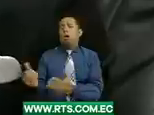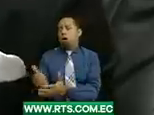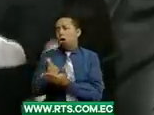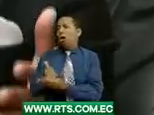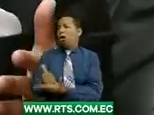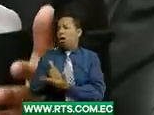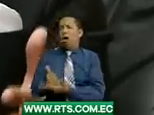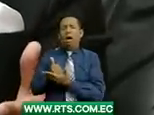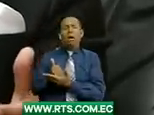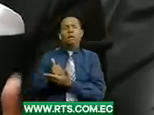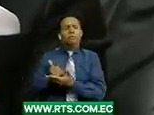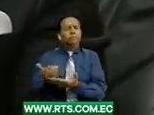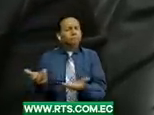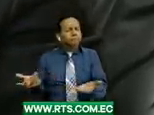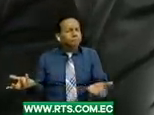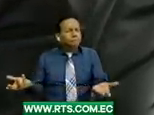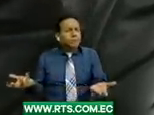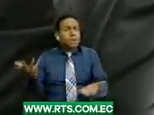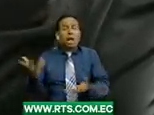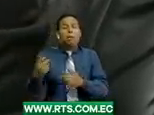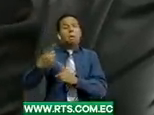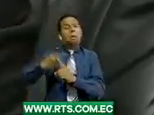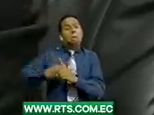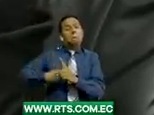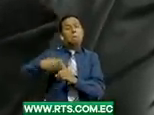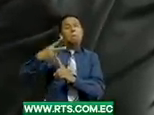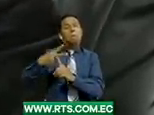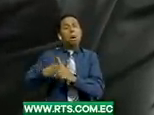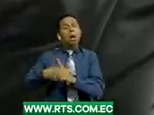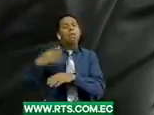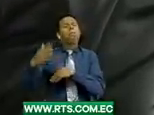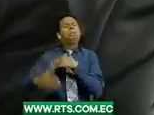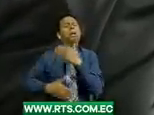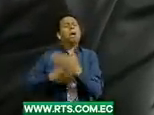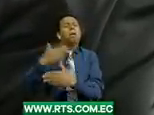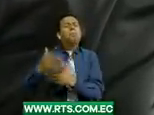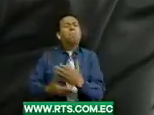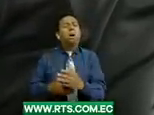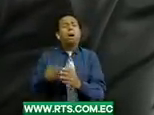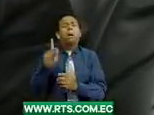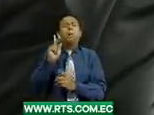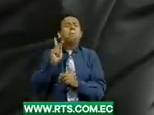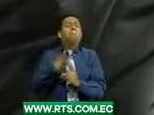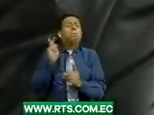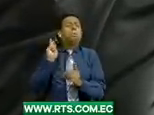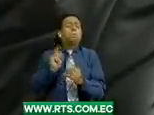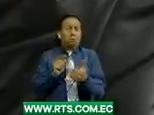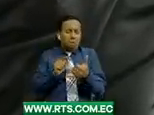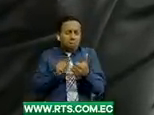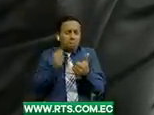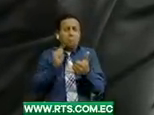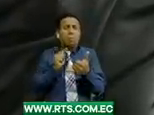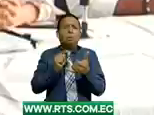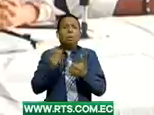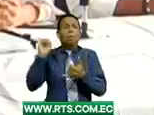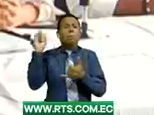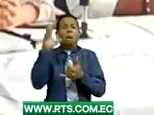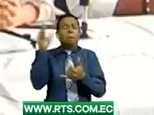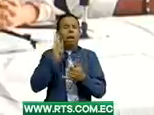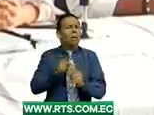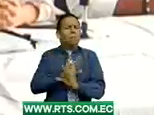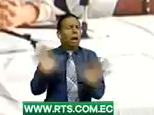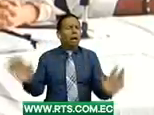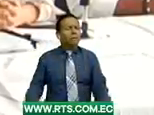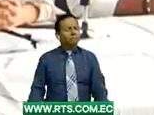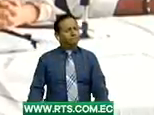de un proceso que va a llevar entre 1 y 2 meses, se me active un botón de pánico. No, señor, yo no necesito que se me active ningún botón de pánico ni cosa por el estilo. De su lado,